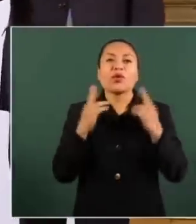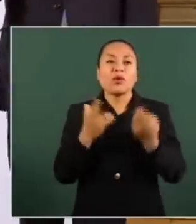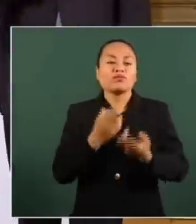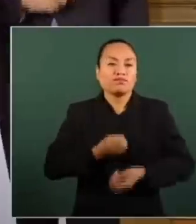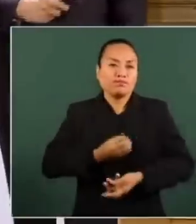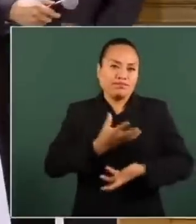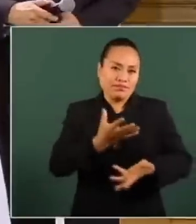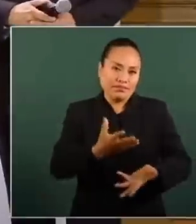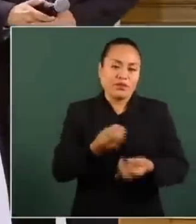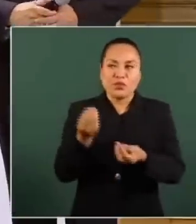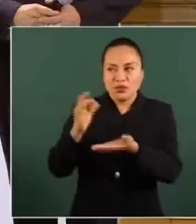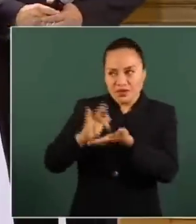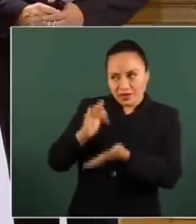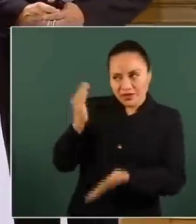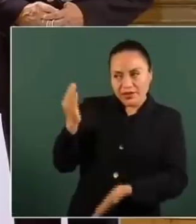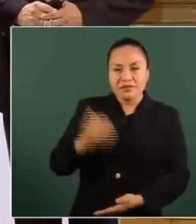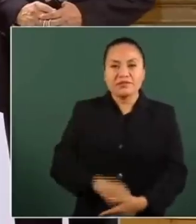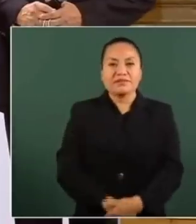gracias.